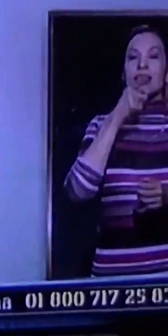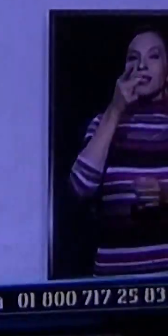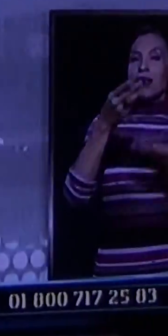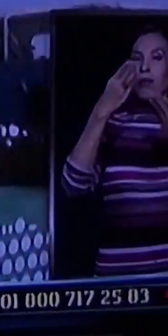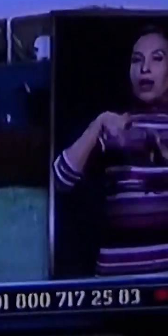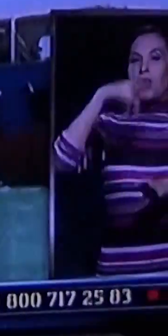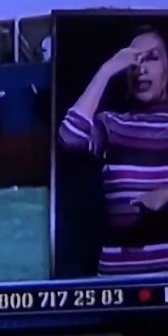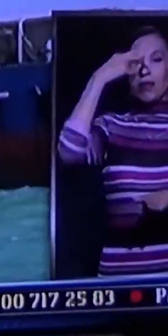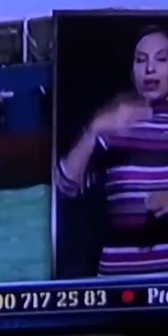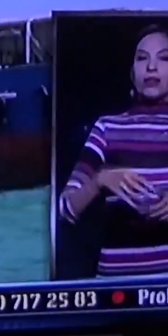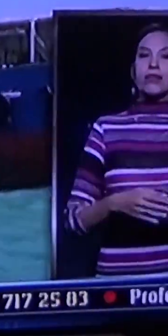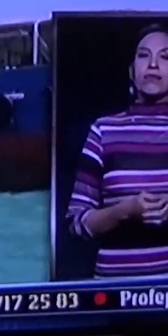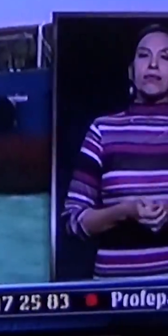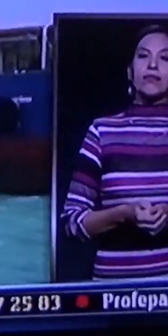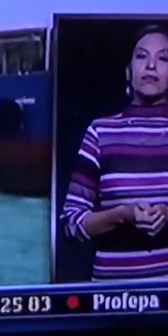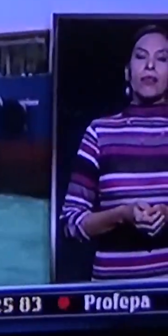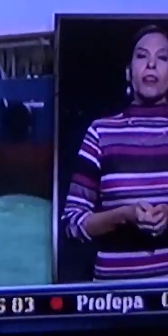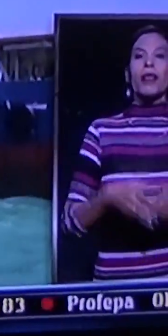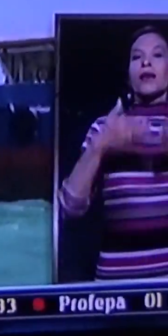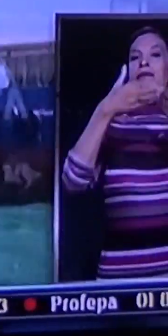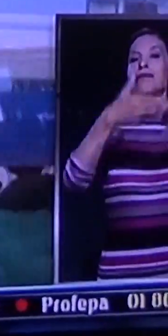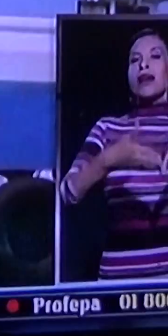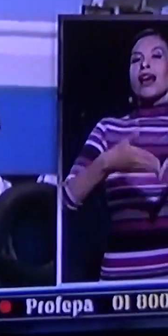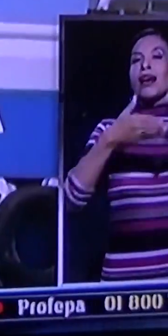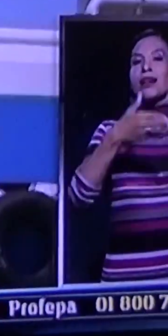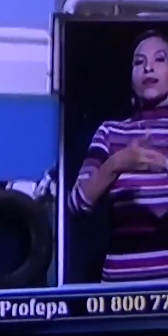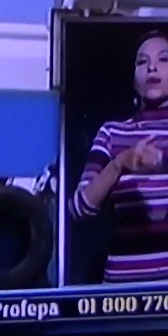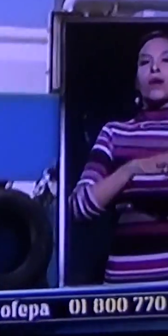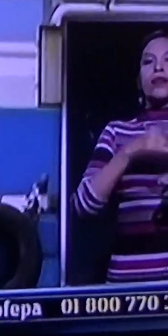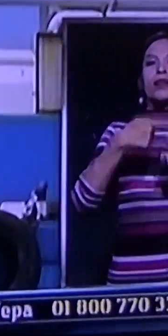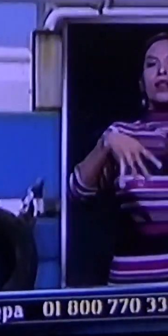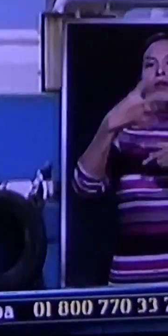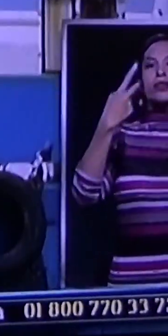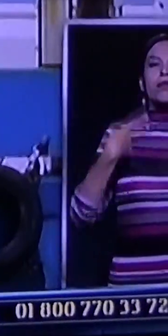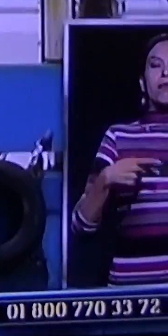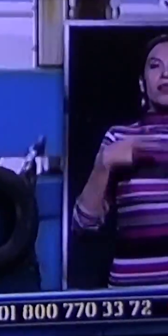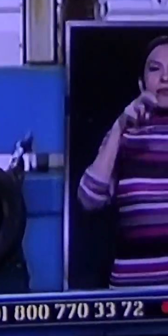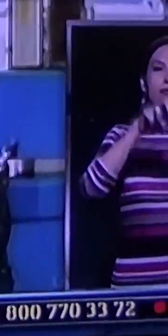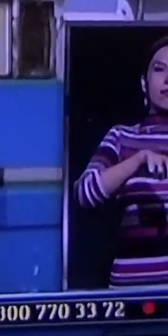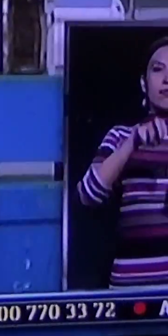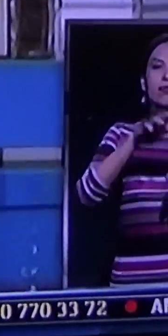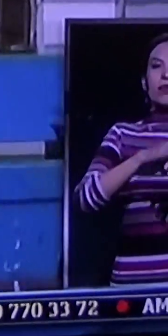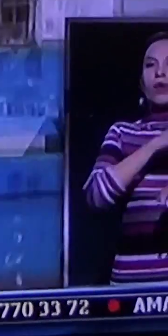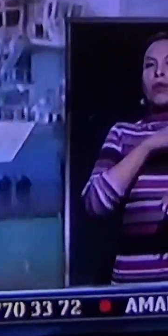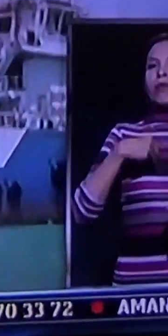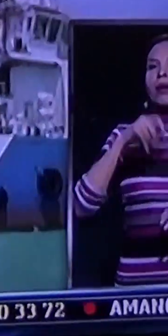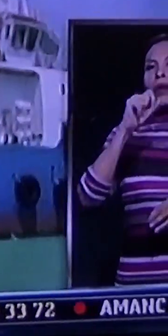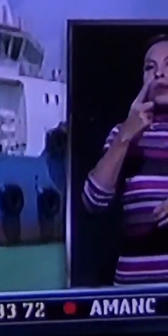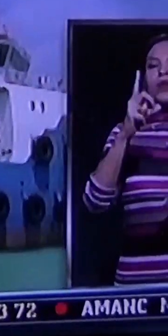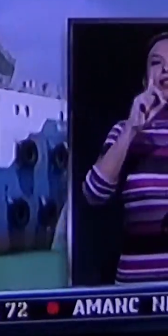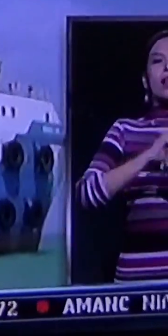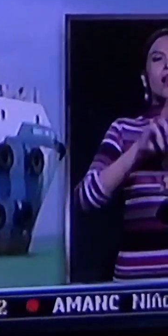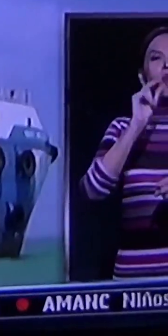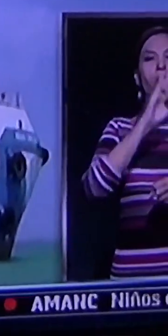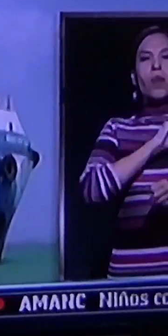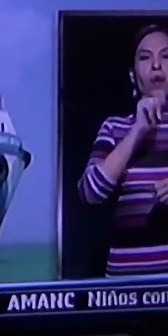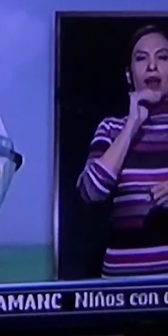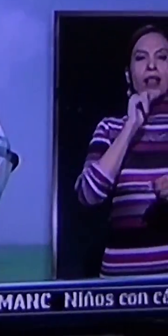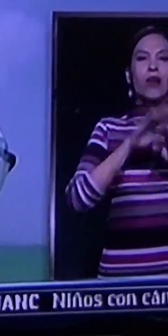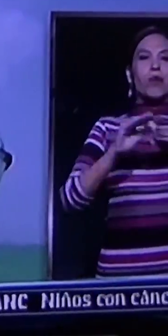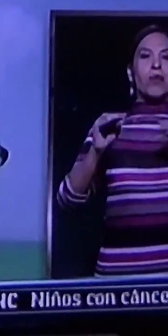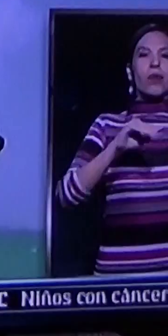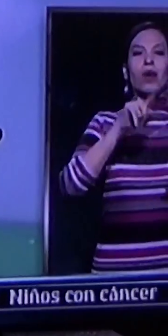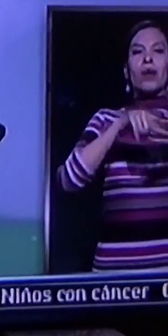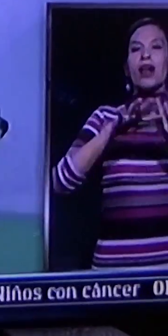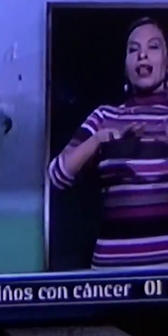el Banco de México. Un barco remolcador con 14 tripulantes a bordo cumple ya 21 días sin poder moverse frente a costas